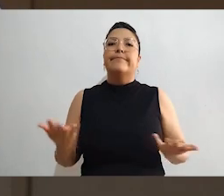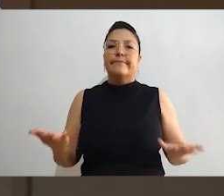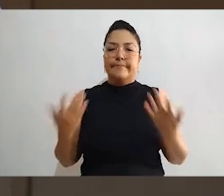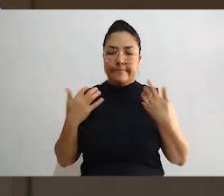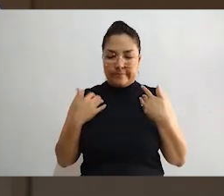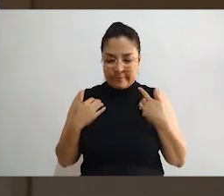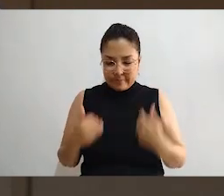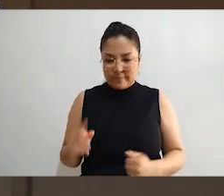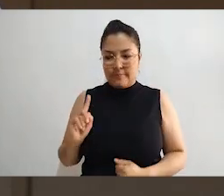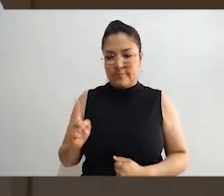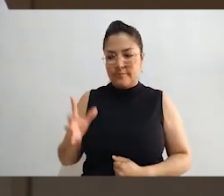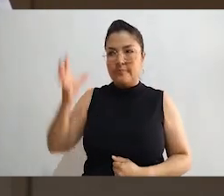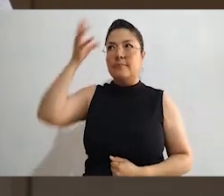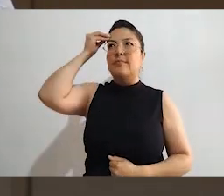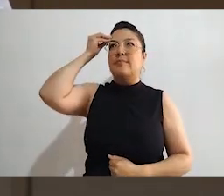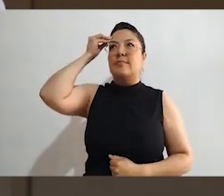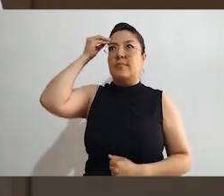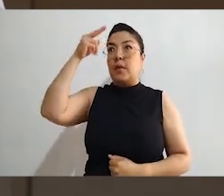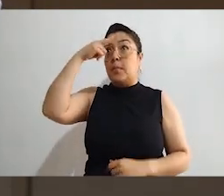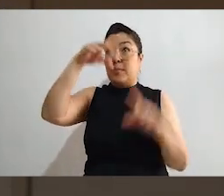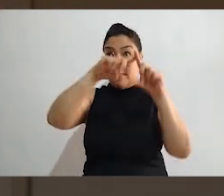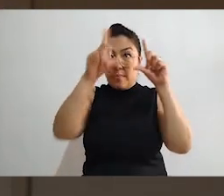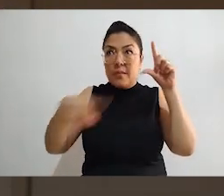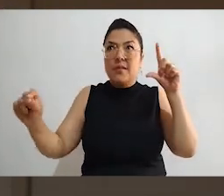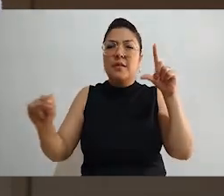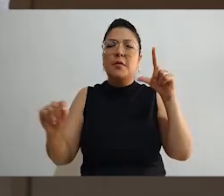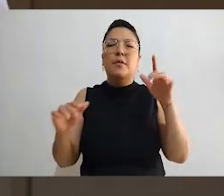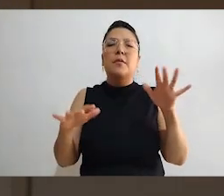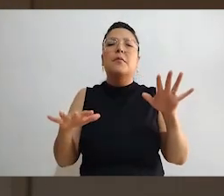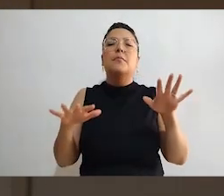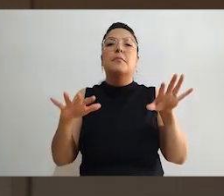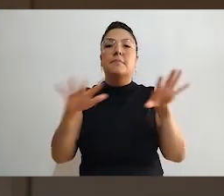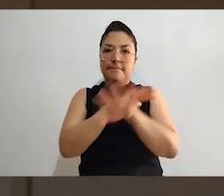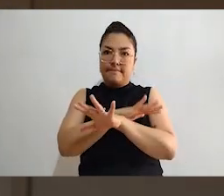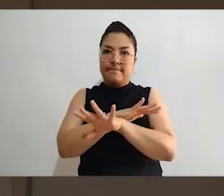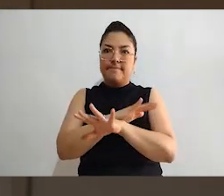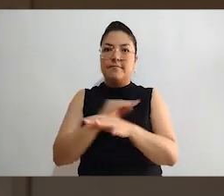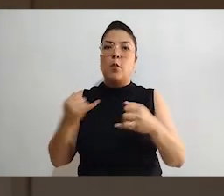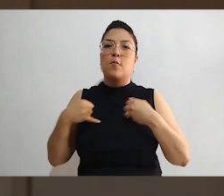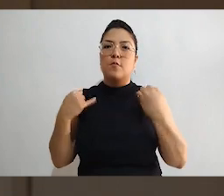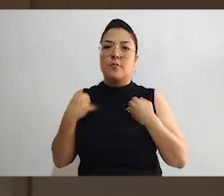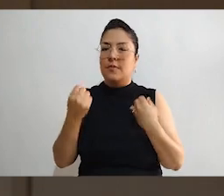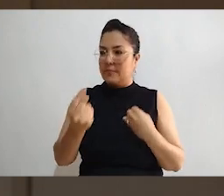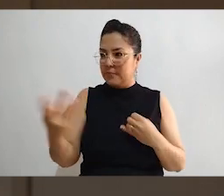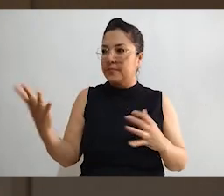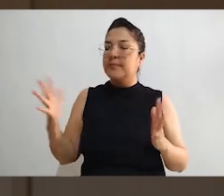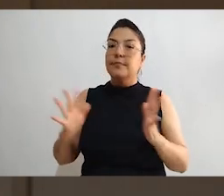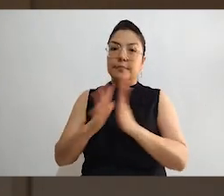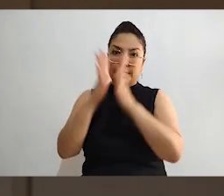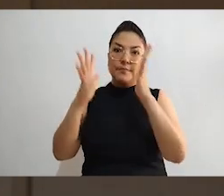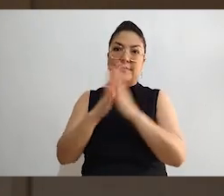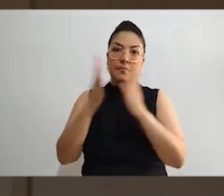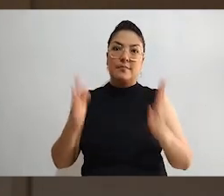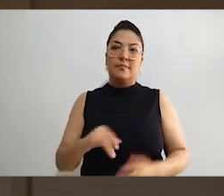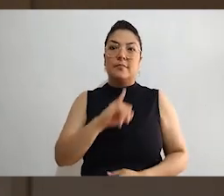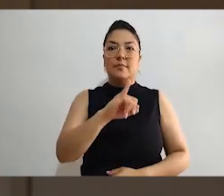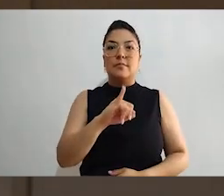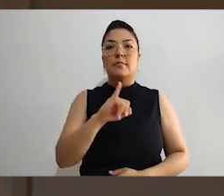que estamos construyendo, es que México pudo avanzar y los jóvenes pudieron ser involucrados. Y ahora tenemos institutos de la